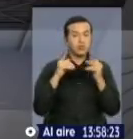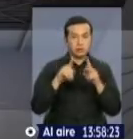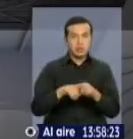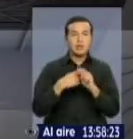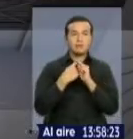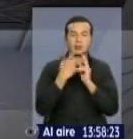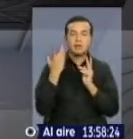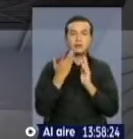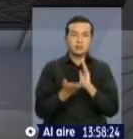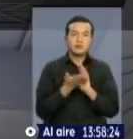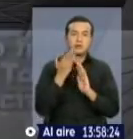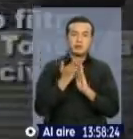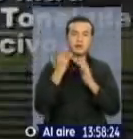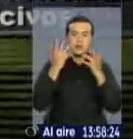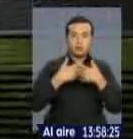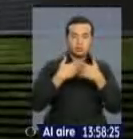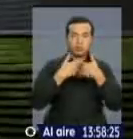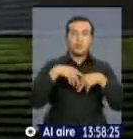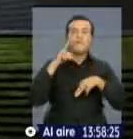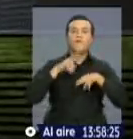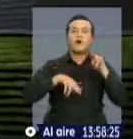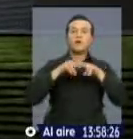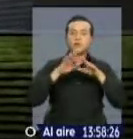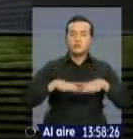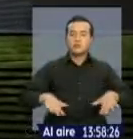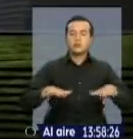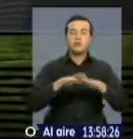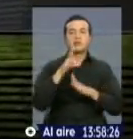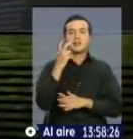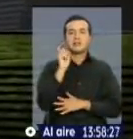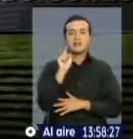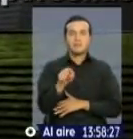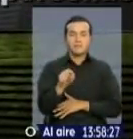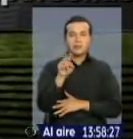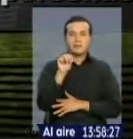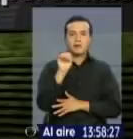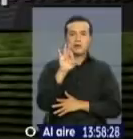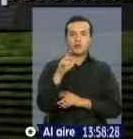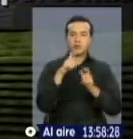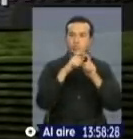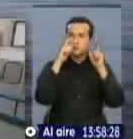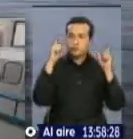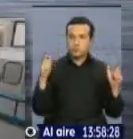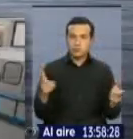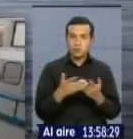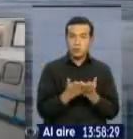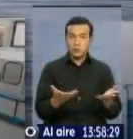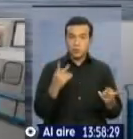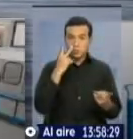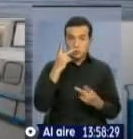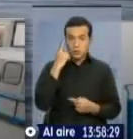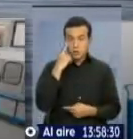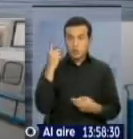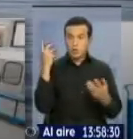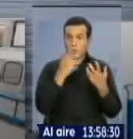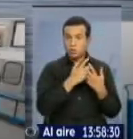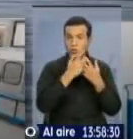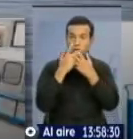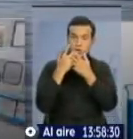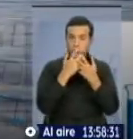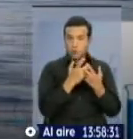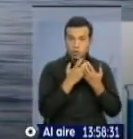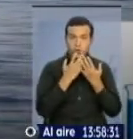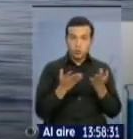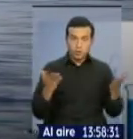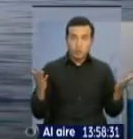el levantamiento de la fábrica que ocupará un área de 13.000 metros cuadrados y en la que se evidencia hará la sinergia entre la academia